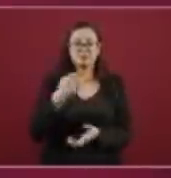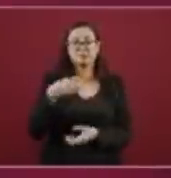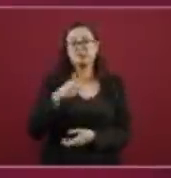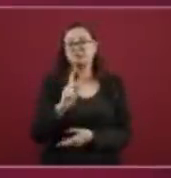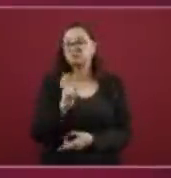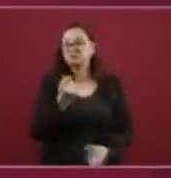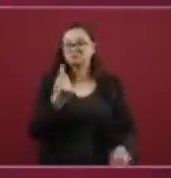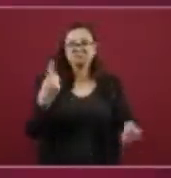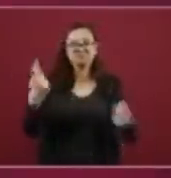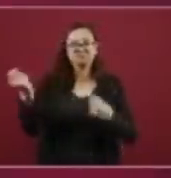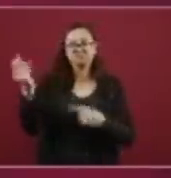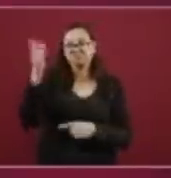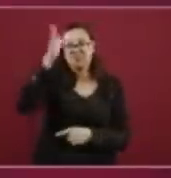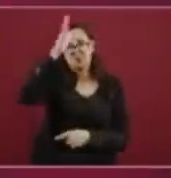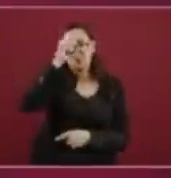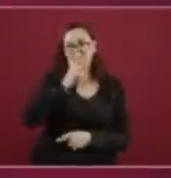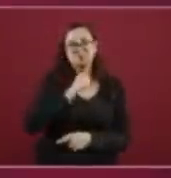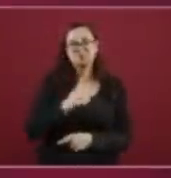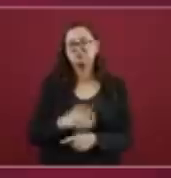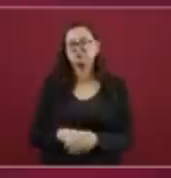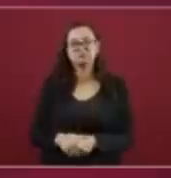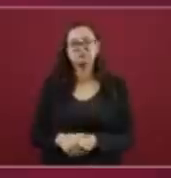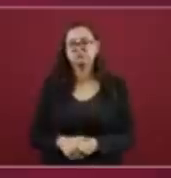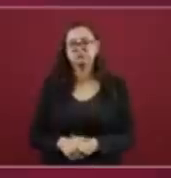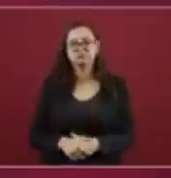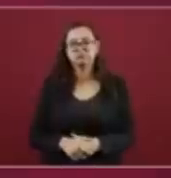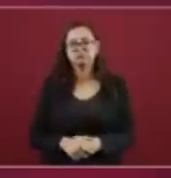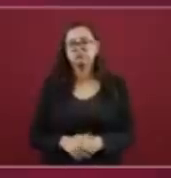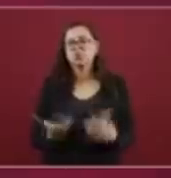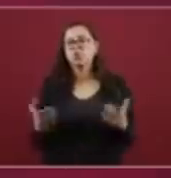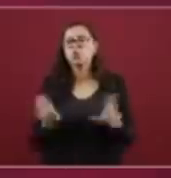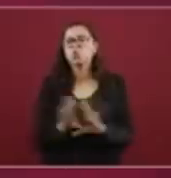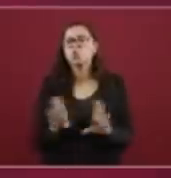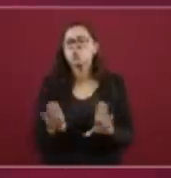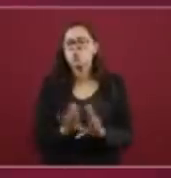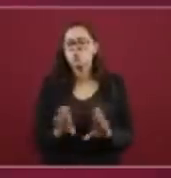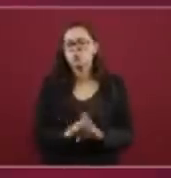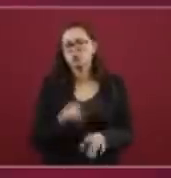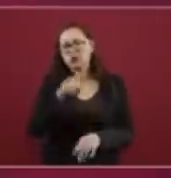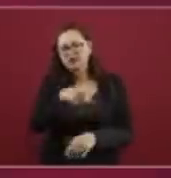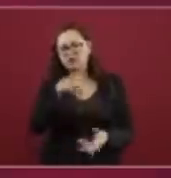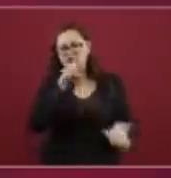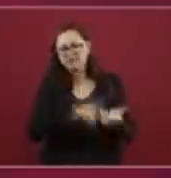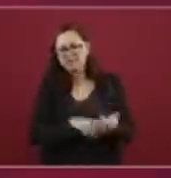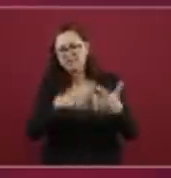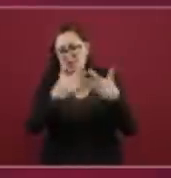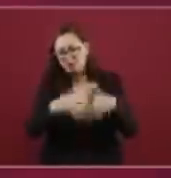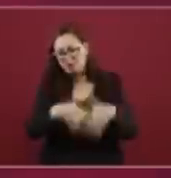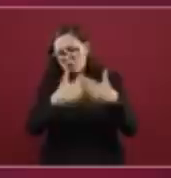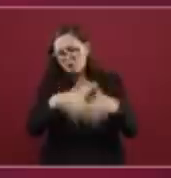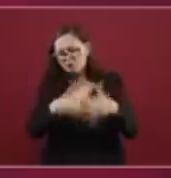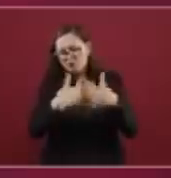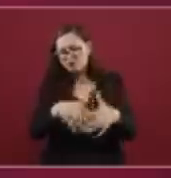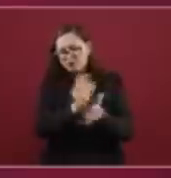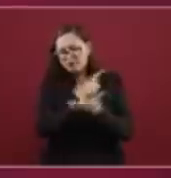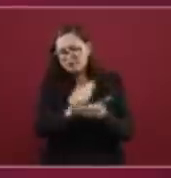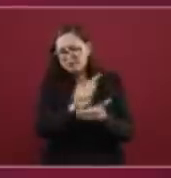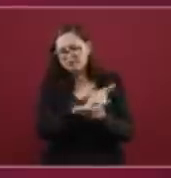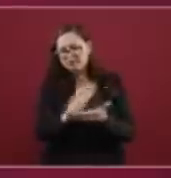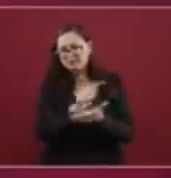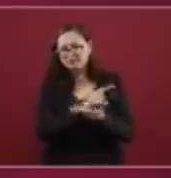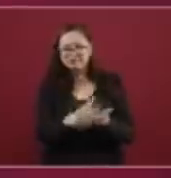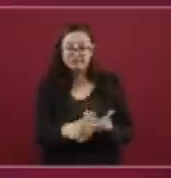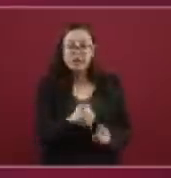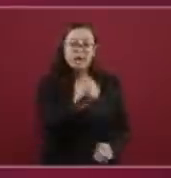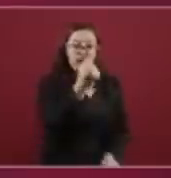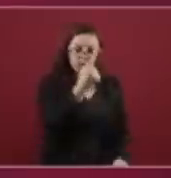¿sí?, acerca de el funcionamiento de las plantas de tratamiento. Algunas se instalaron,